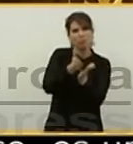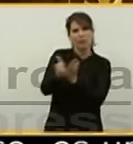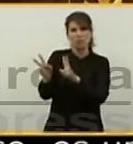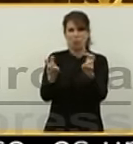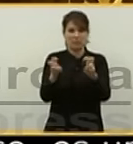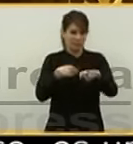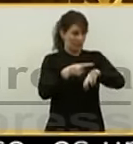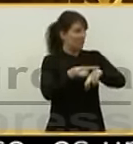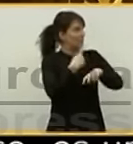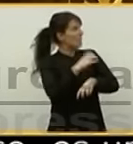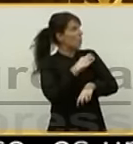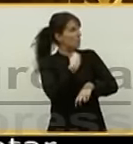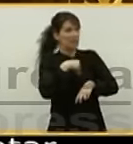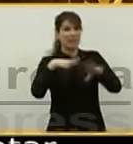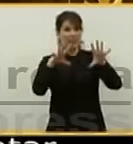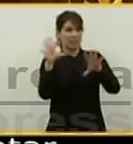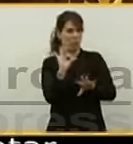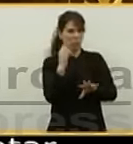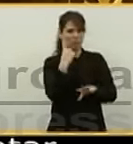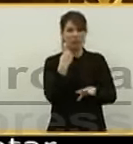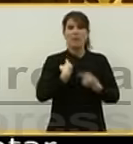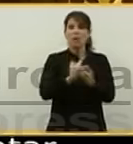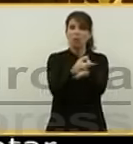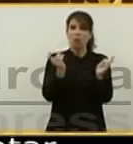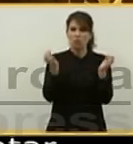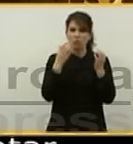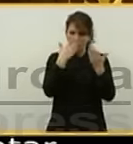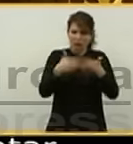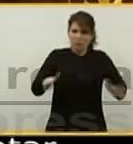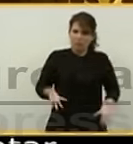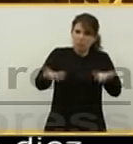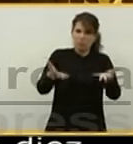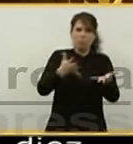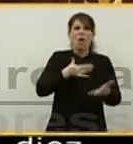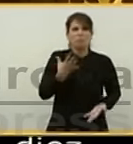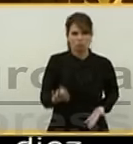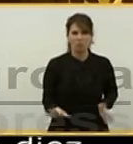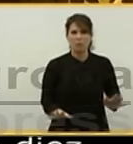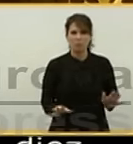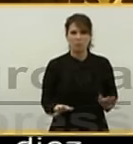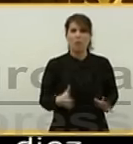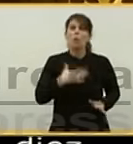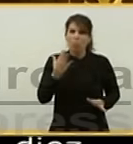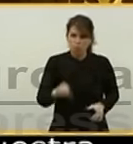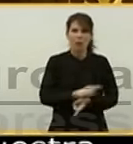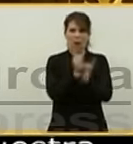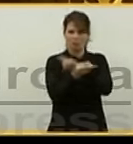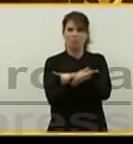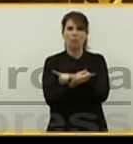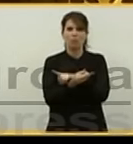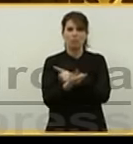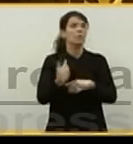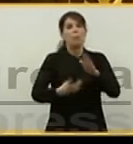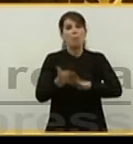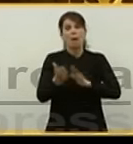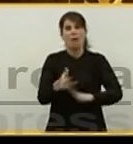presidente. Pongamos todos de nuestra parte. Es posible. Es posible el cambio. Termino, como el otro día,